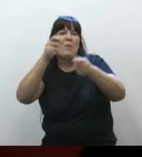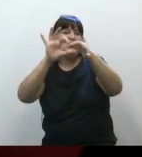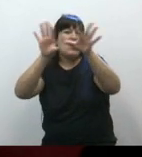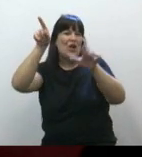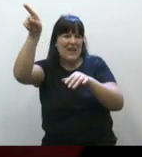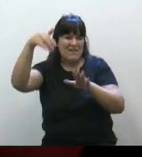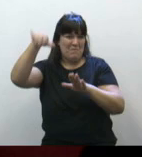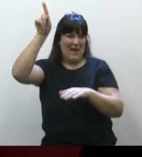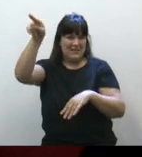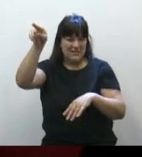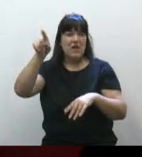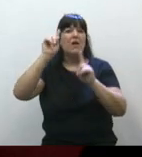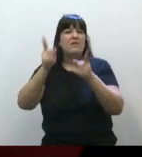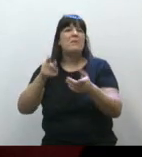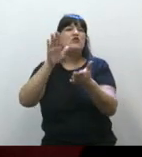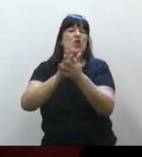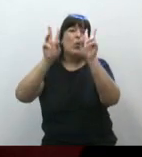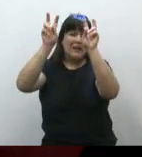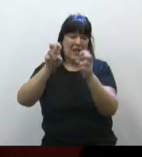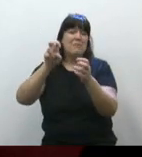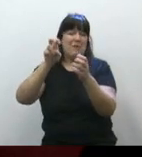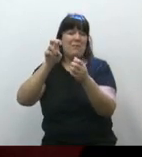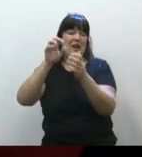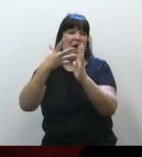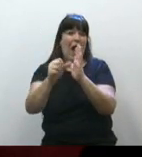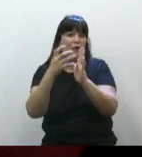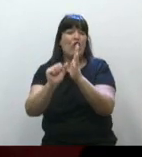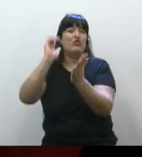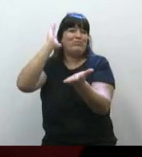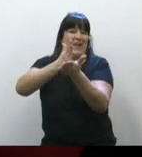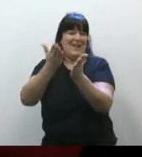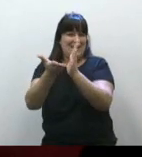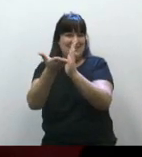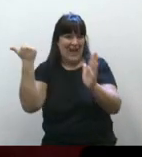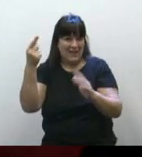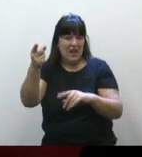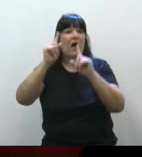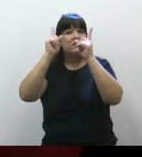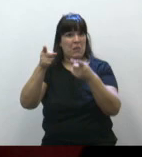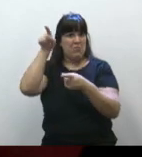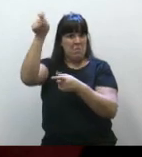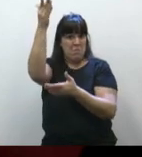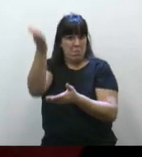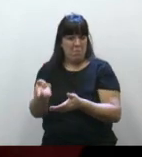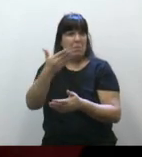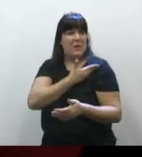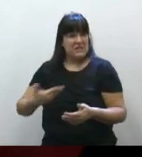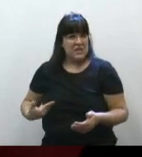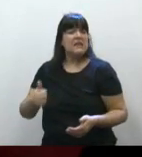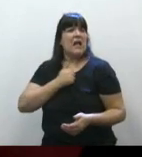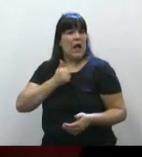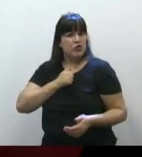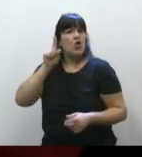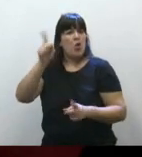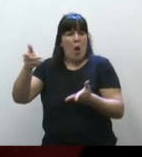también del aborto no punible de religión católica pone en marcha el debate de la ley